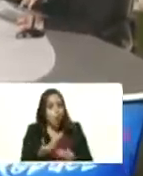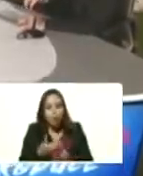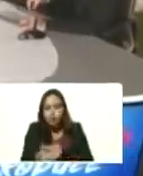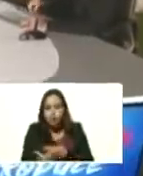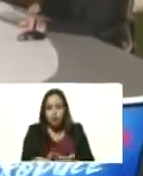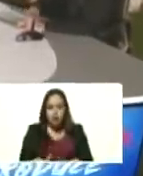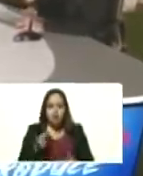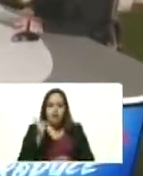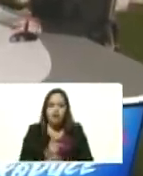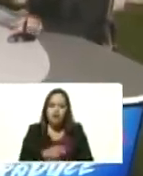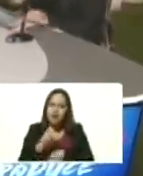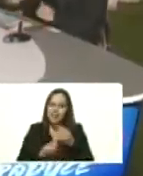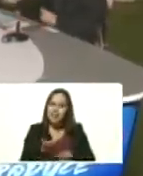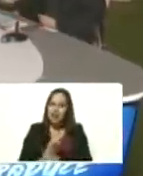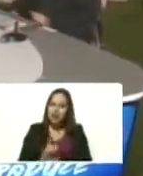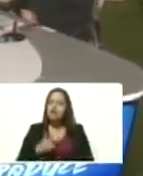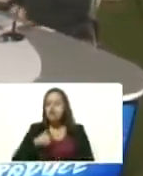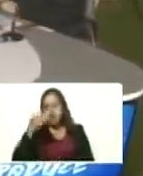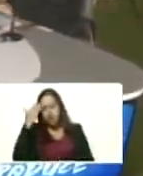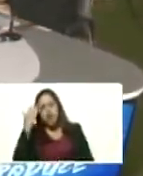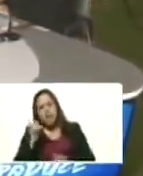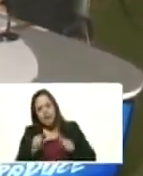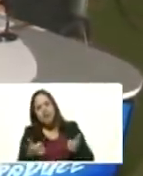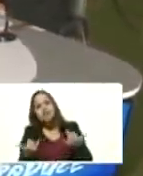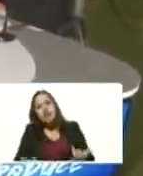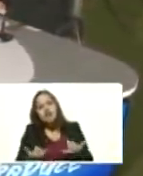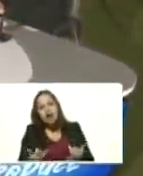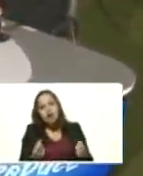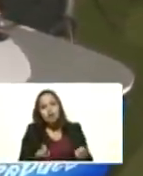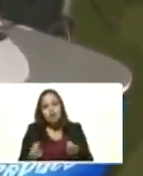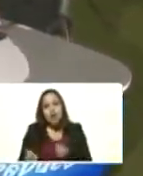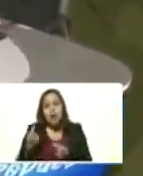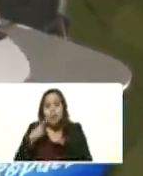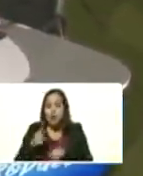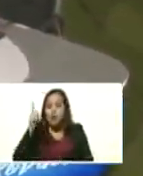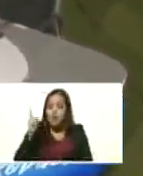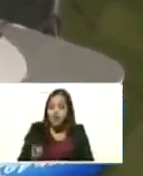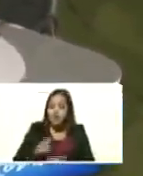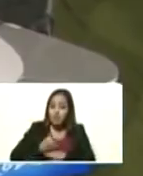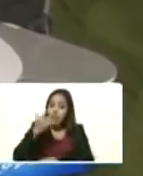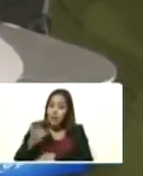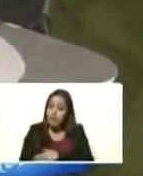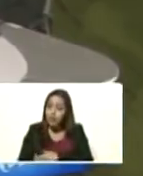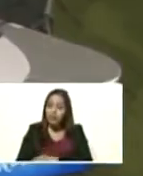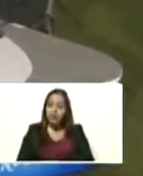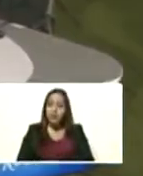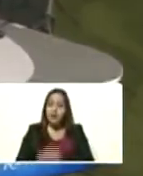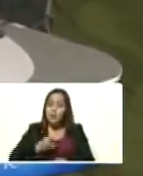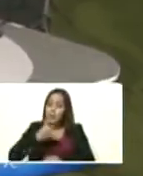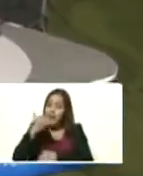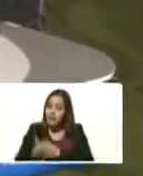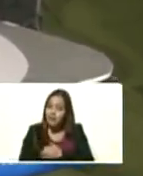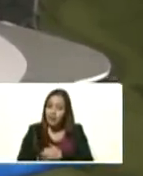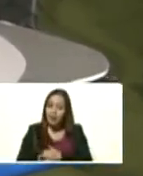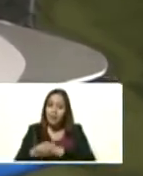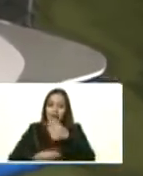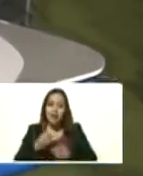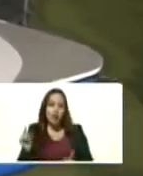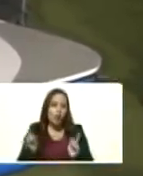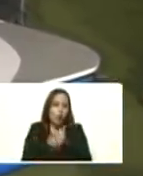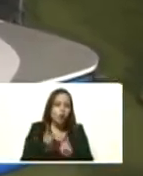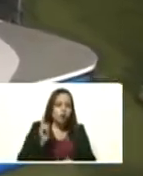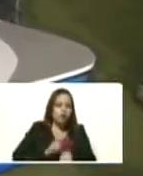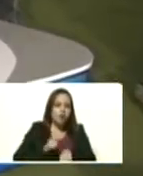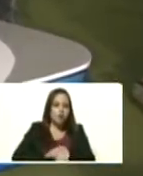garantizar no yo sea que empiezan ya pero tú tienes que planificar para garantizar en el corto plazo